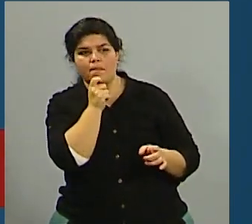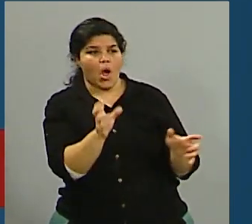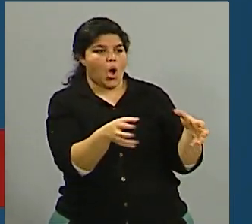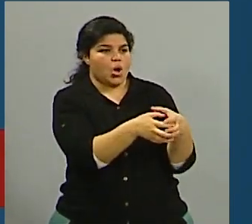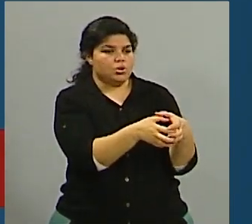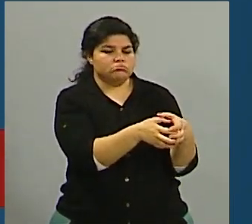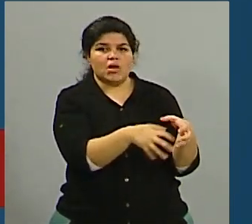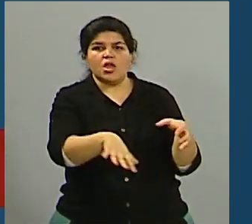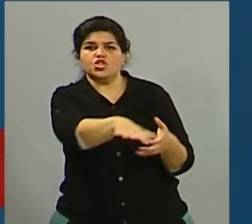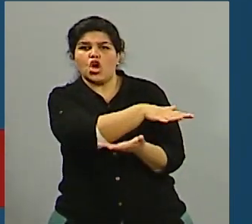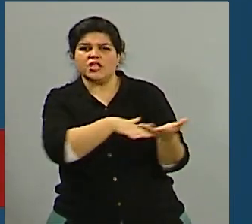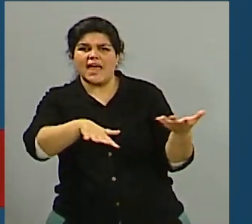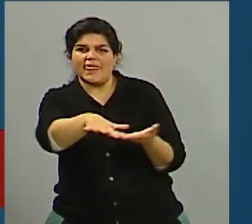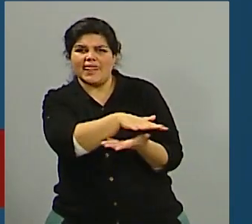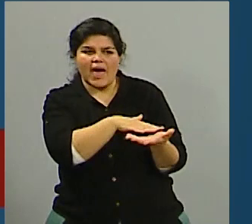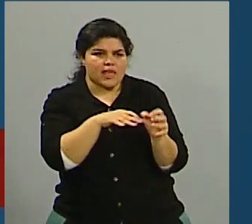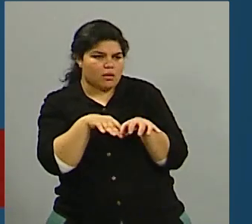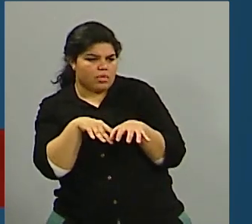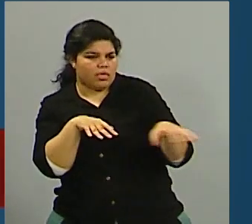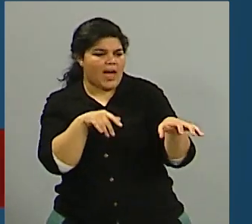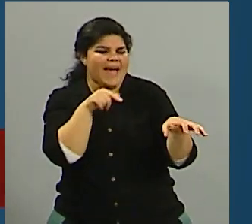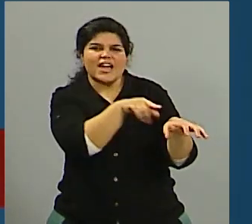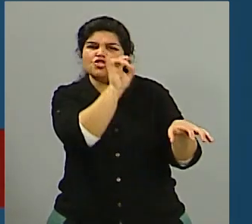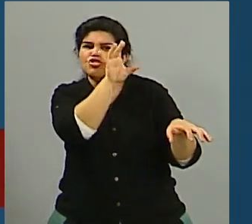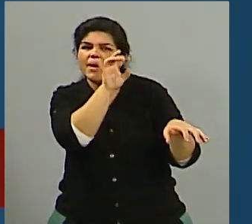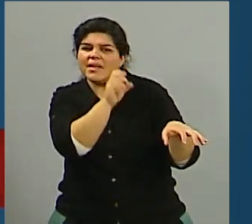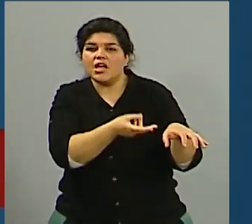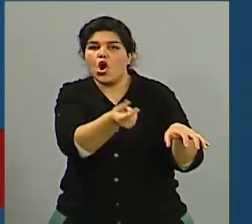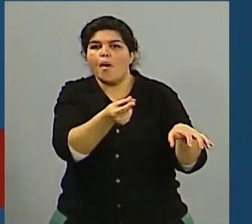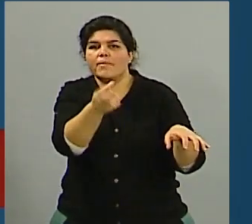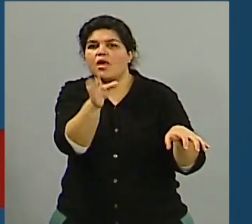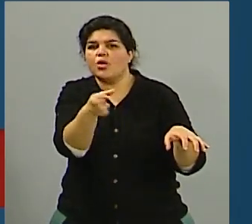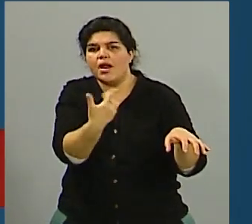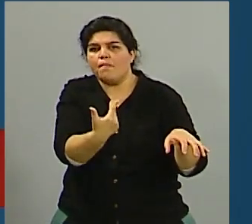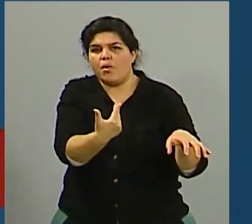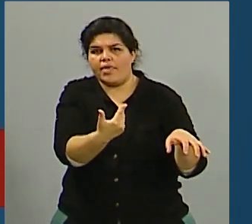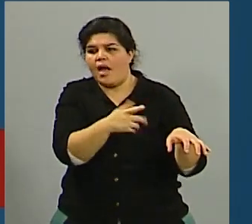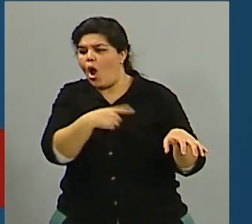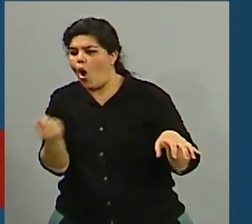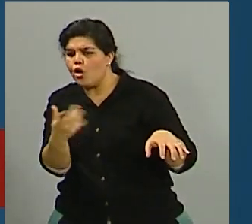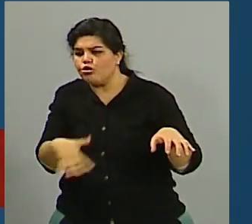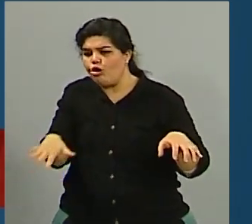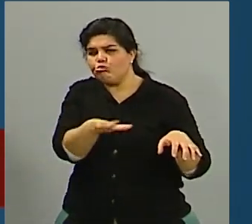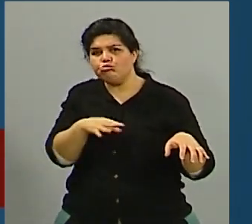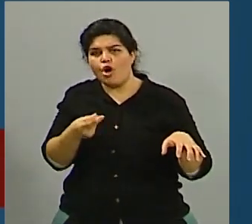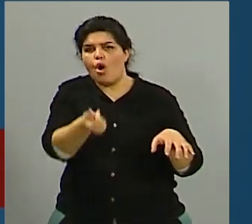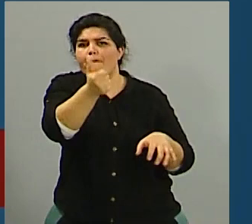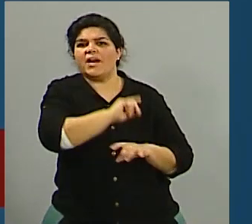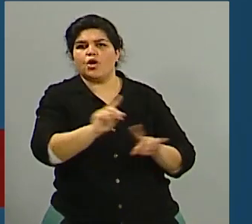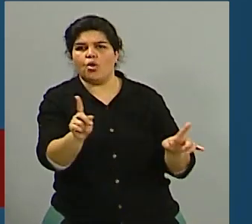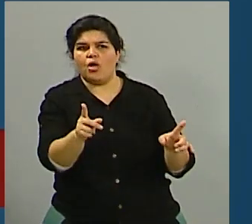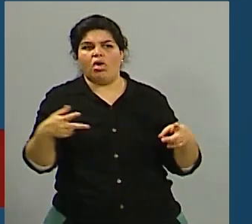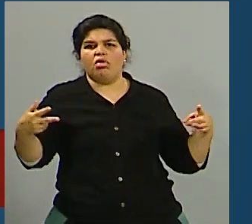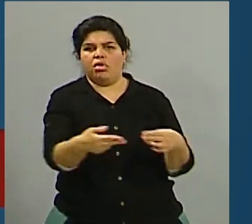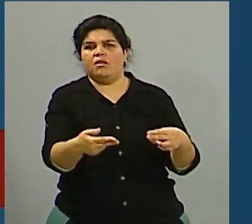para convertirlos en activos en el exterior. Claro. La verdad que el panorama